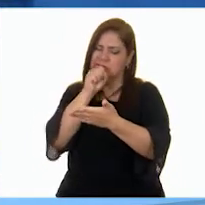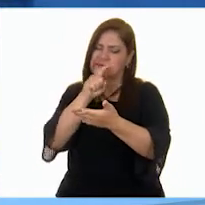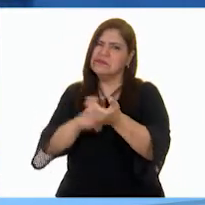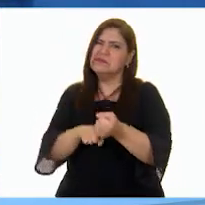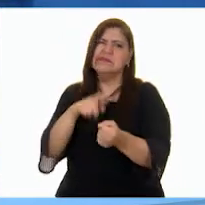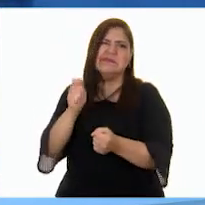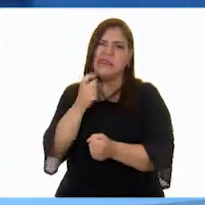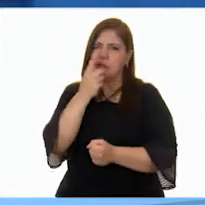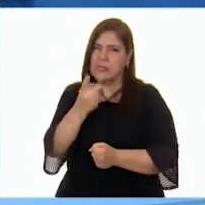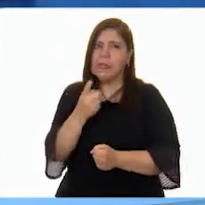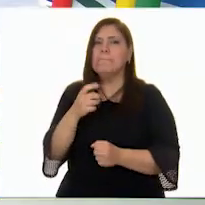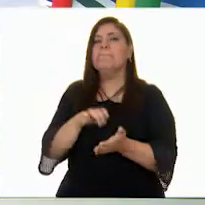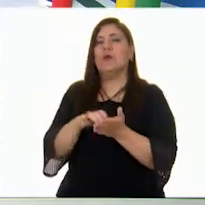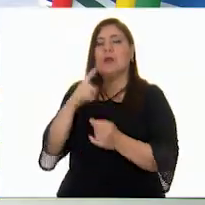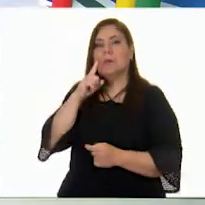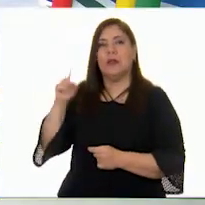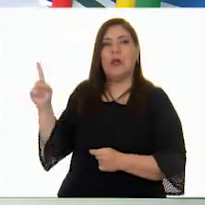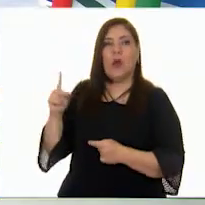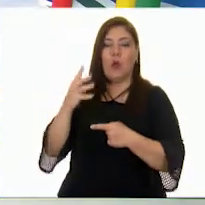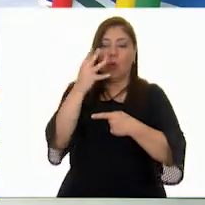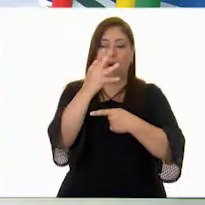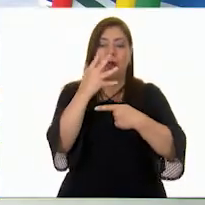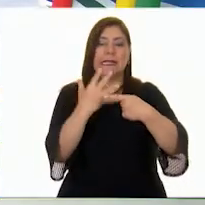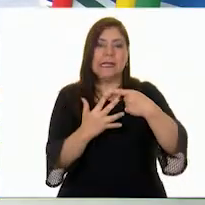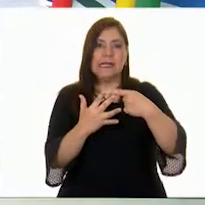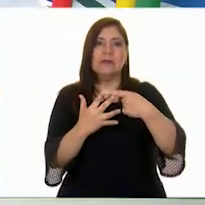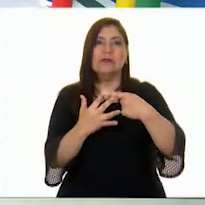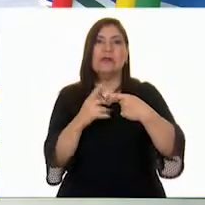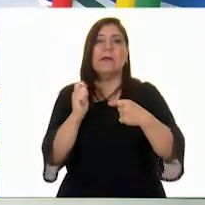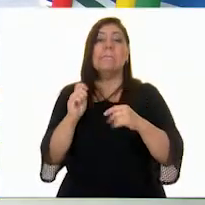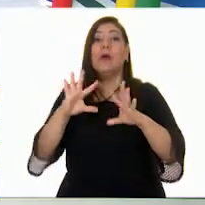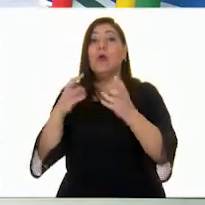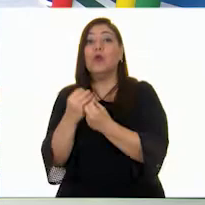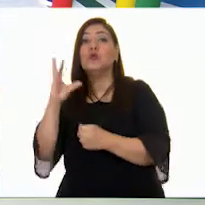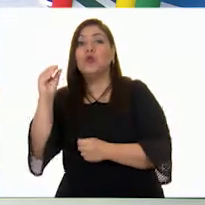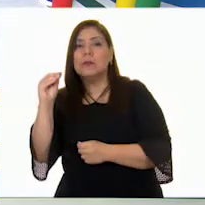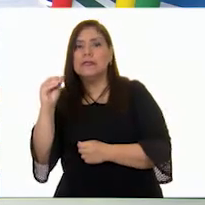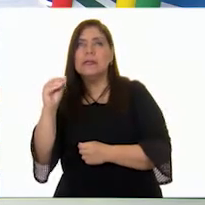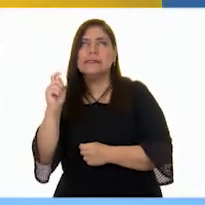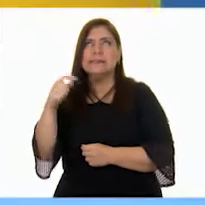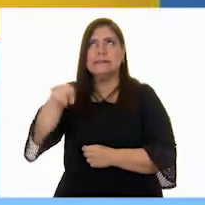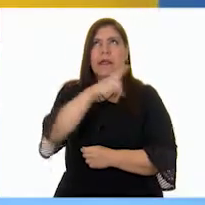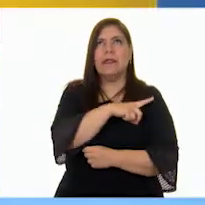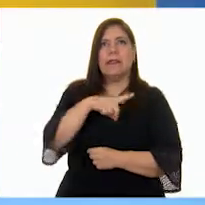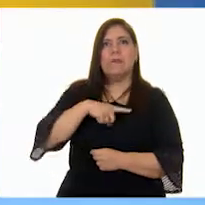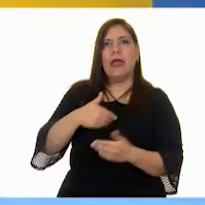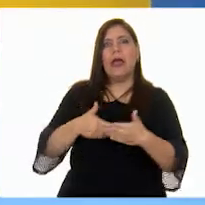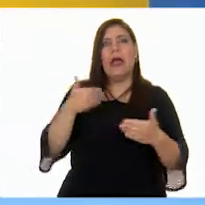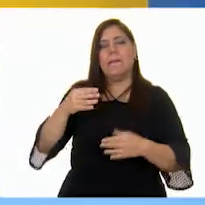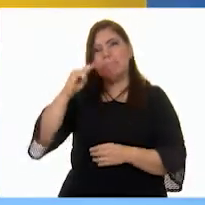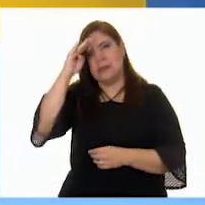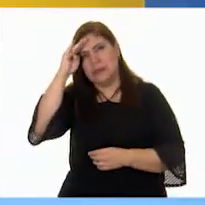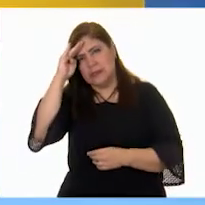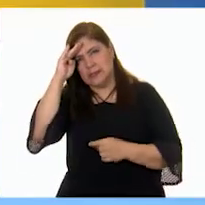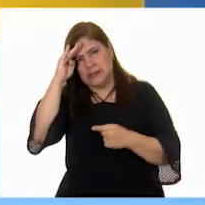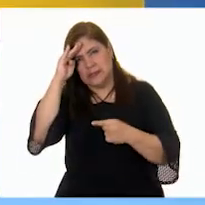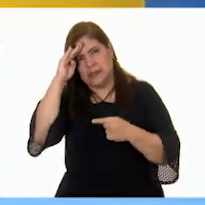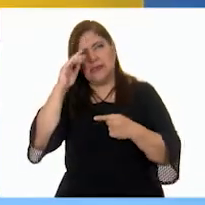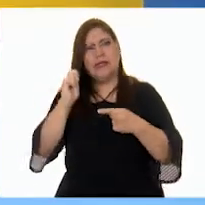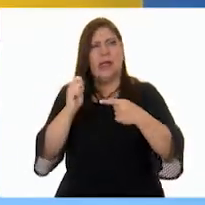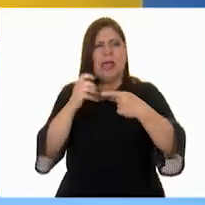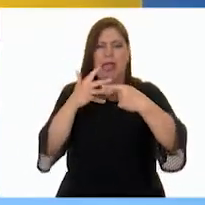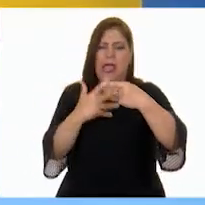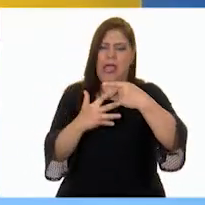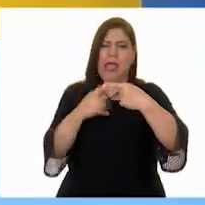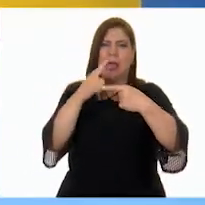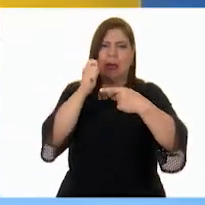ejemplo, aquí nos decía 4 quintos de 90. Entonces, ustedes siempre piensen que este denominador es el número en el